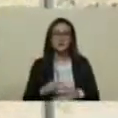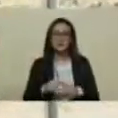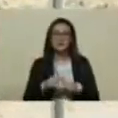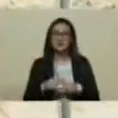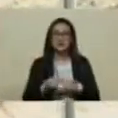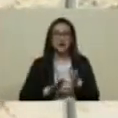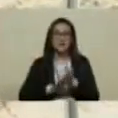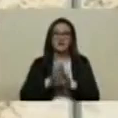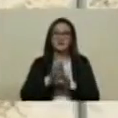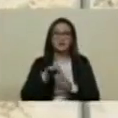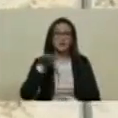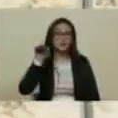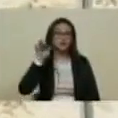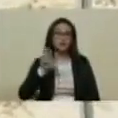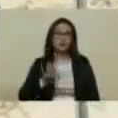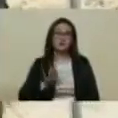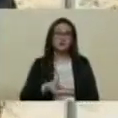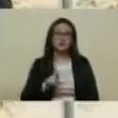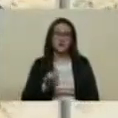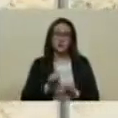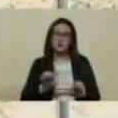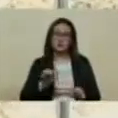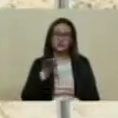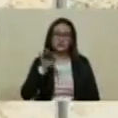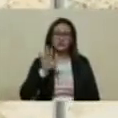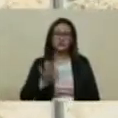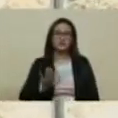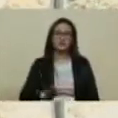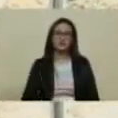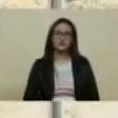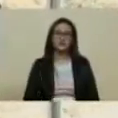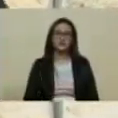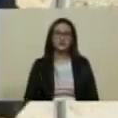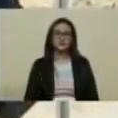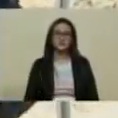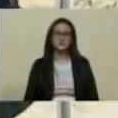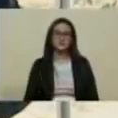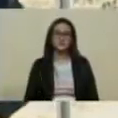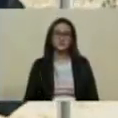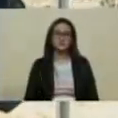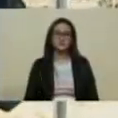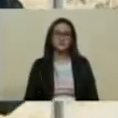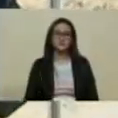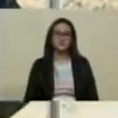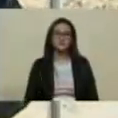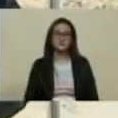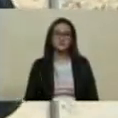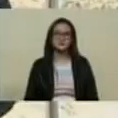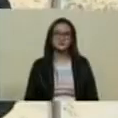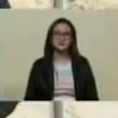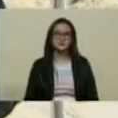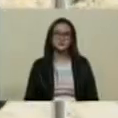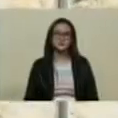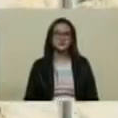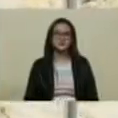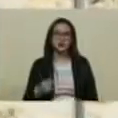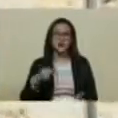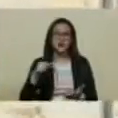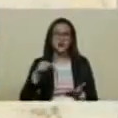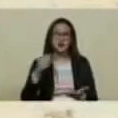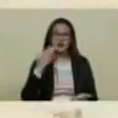futuro. Esta es la educación del futuro. Toma nota, Ernesto. Los estados presentes. Toma